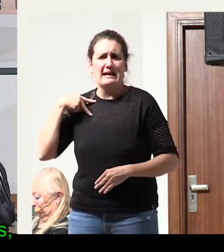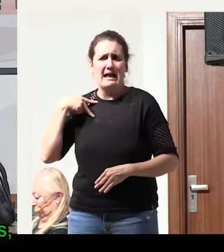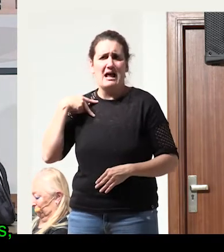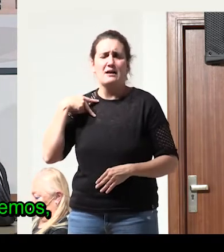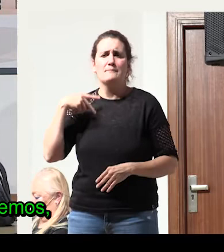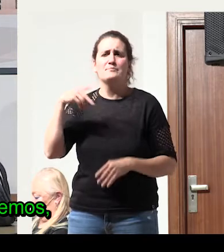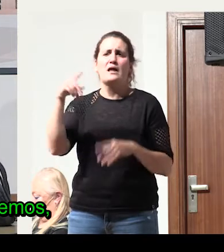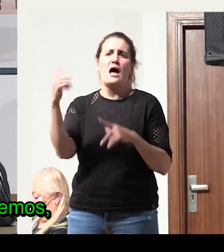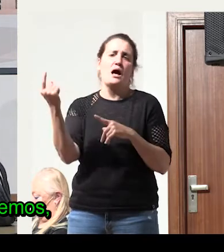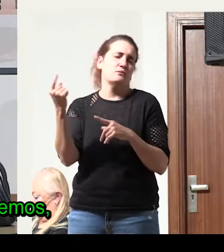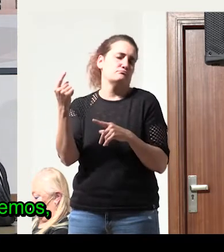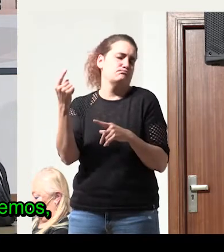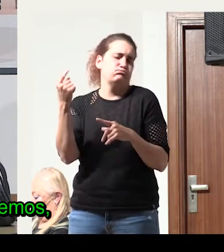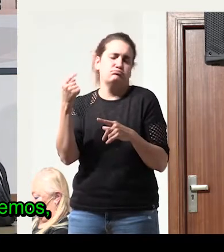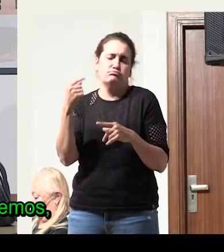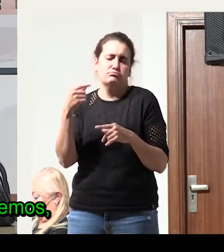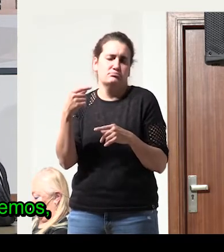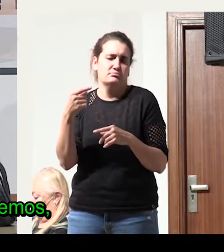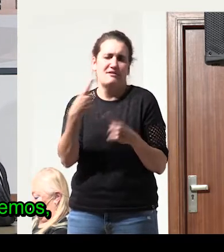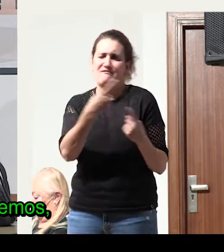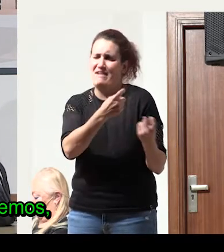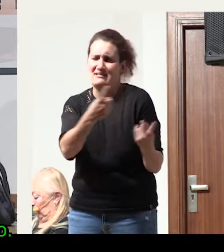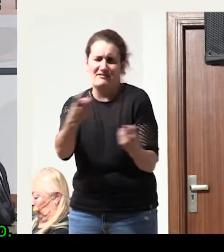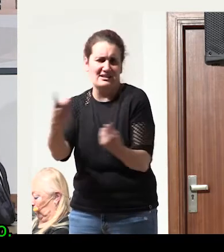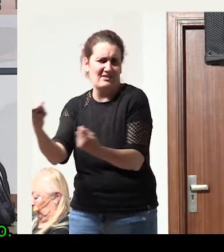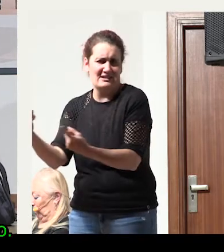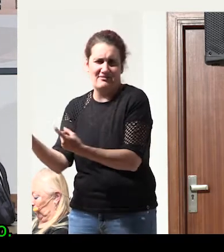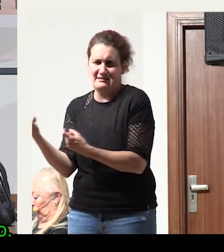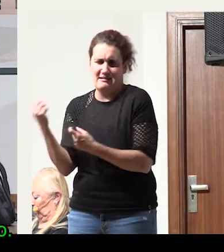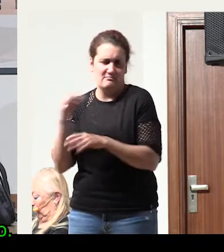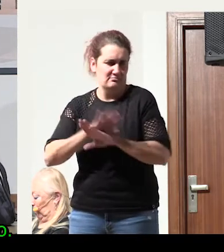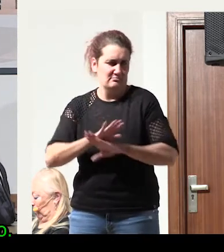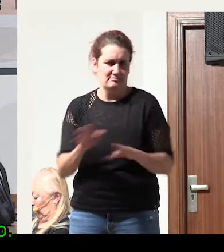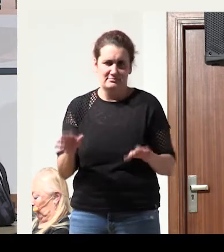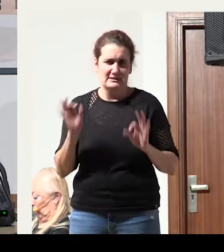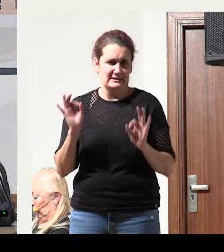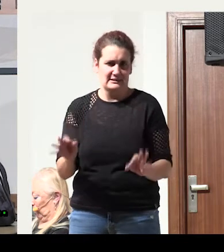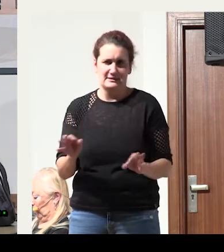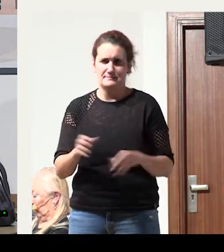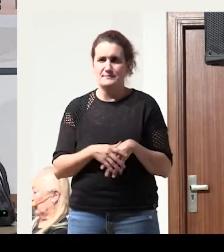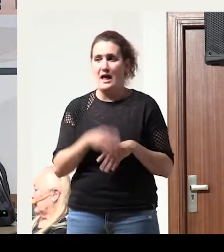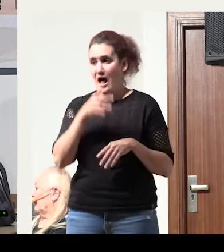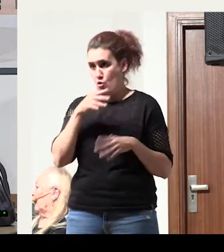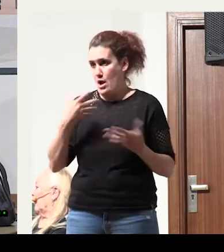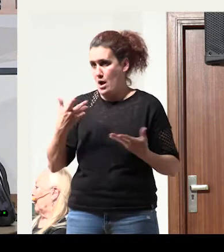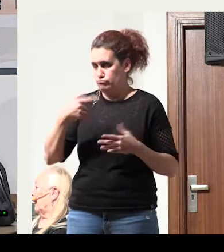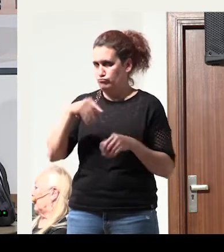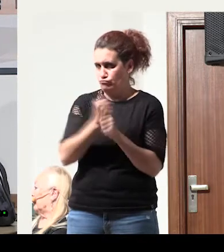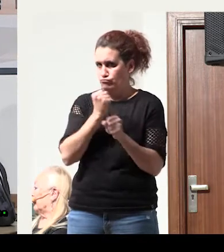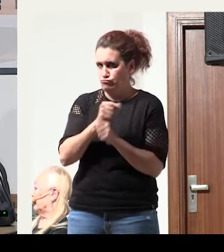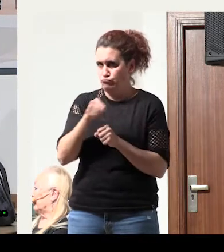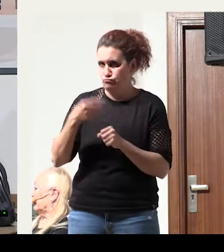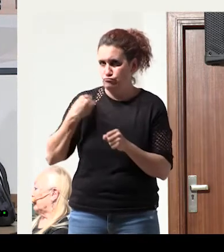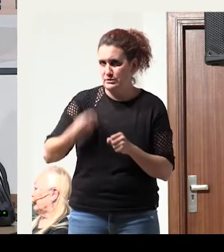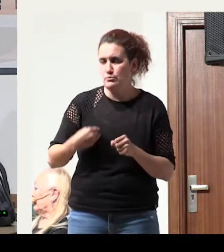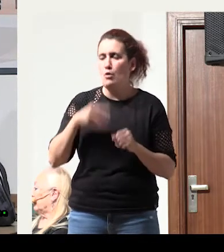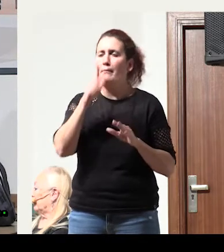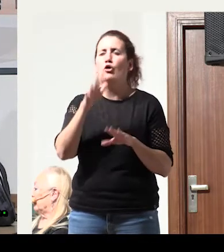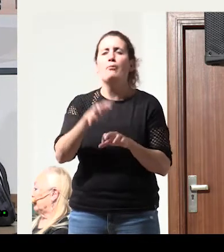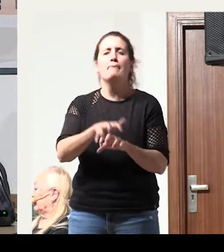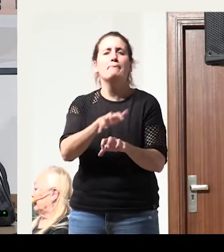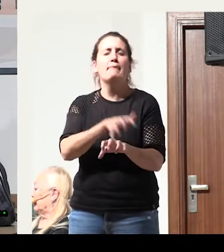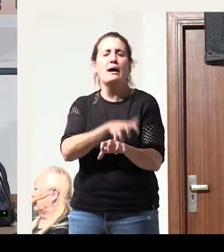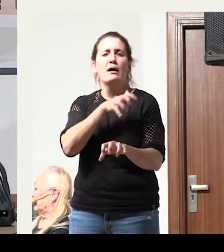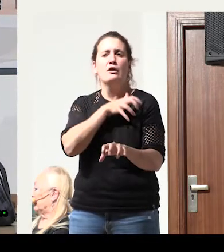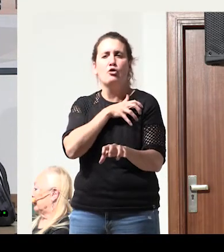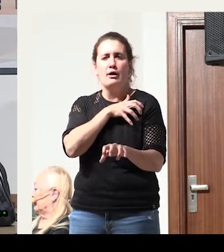brutales que, sí, lo miremos por donde lo miremos, sí, hay que, bueno, y de hecho ya estamos en ello, ¿no? Pero quiero decir, la mayoría de